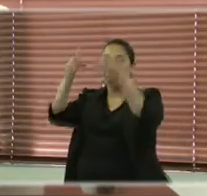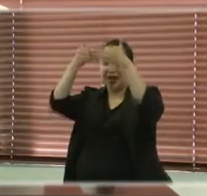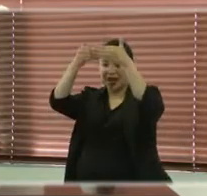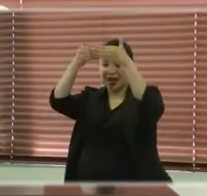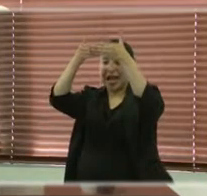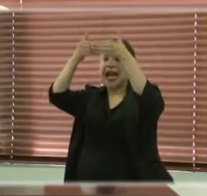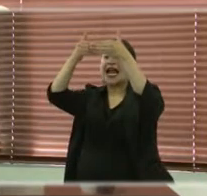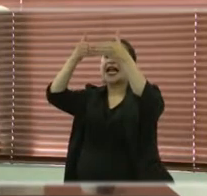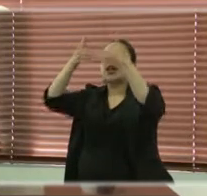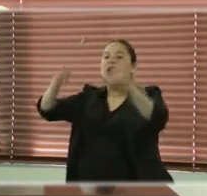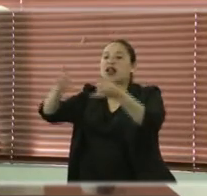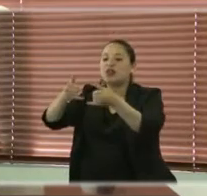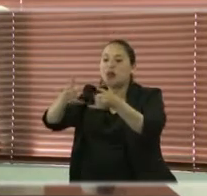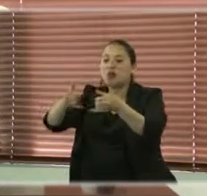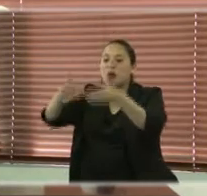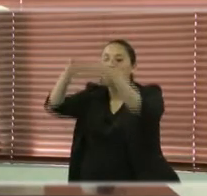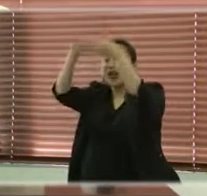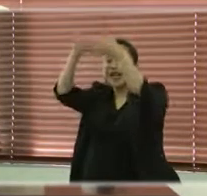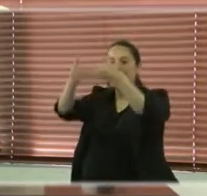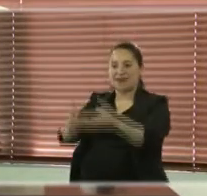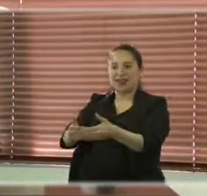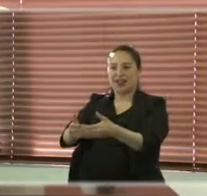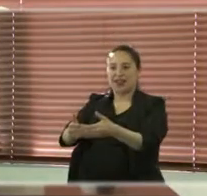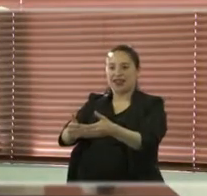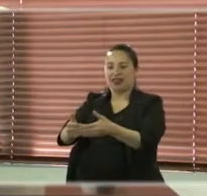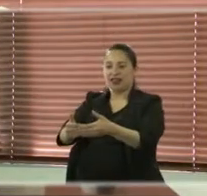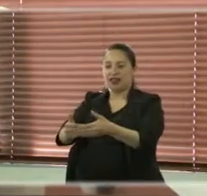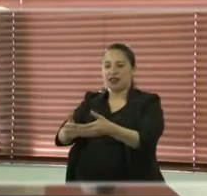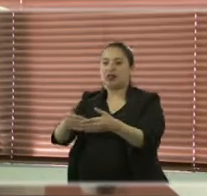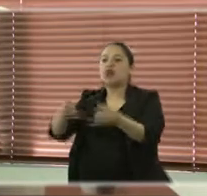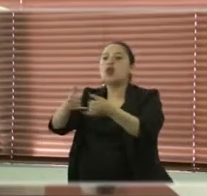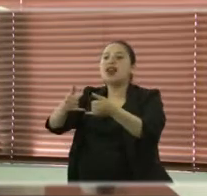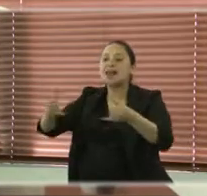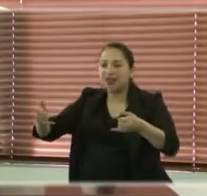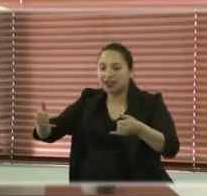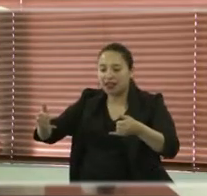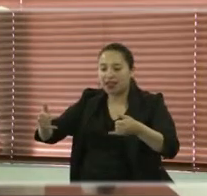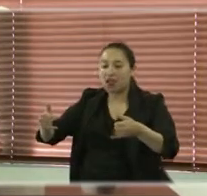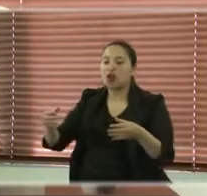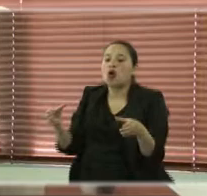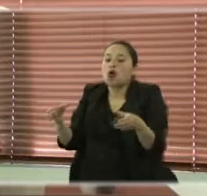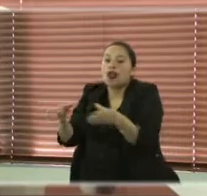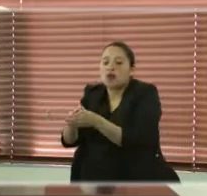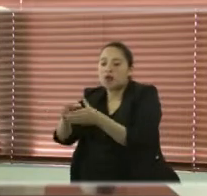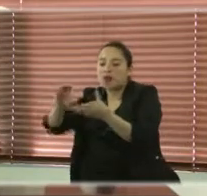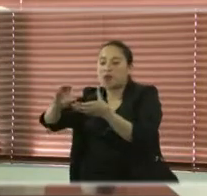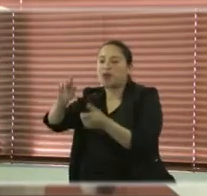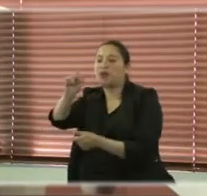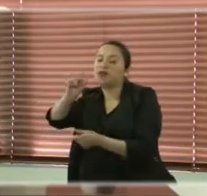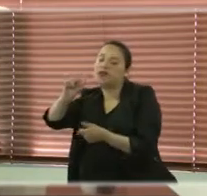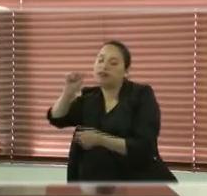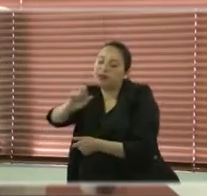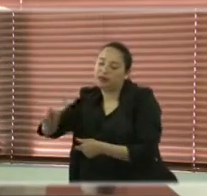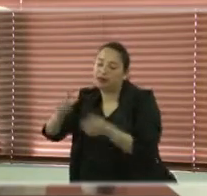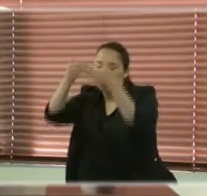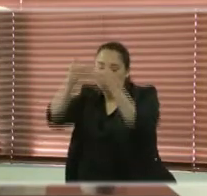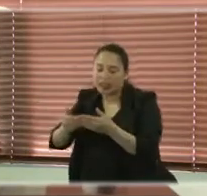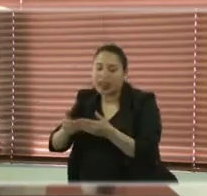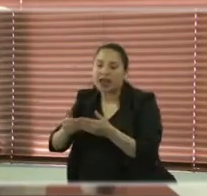de negación de la capacidad jurídica de las personas con discapacidad está regulado en las en las en los códigos civiles